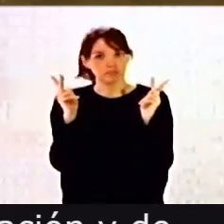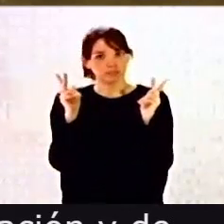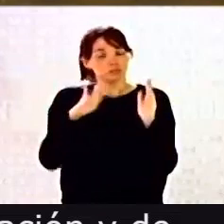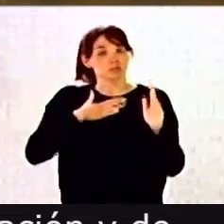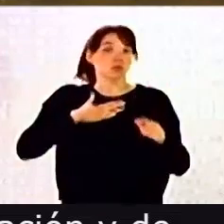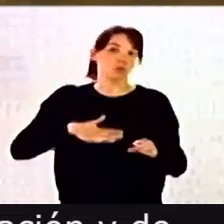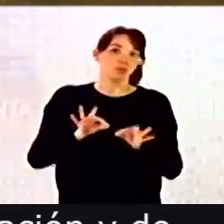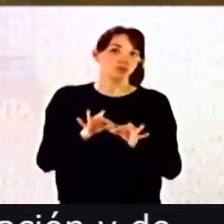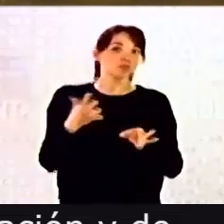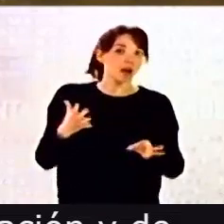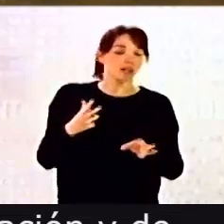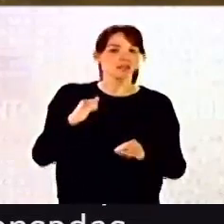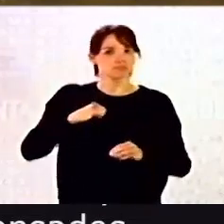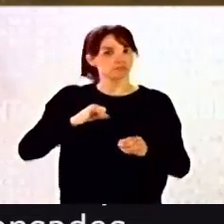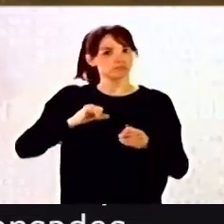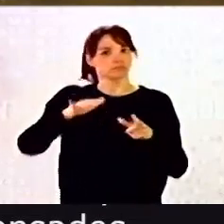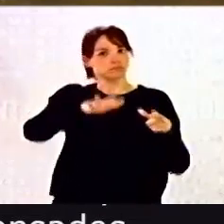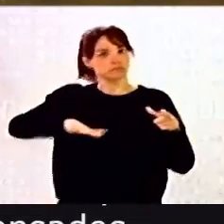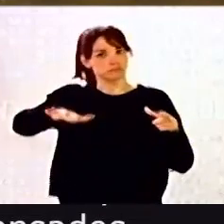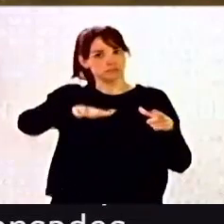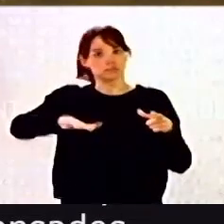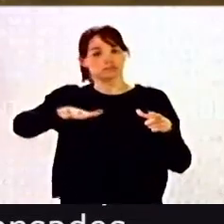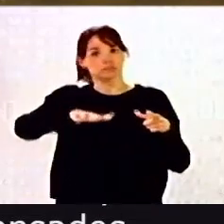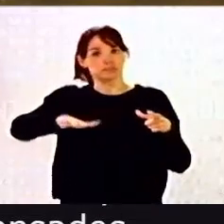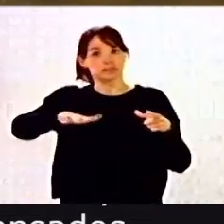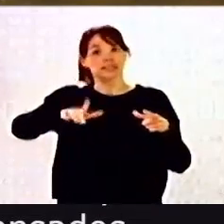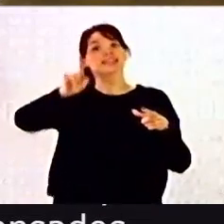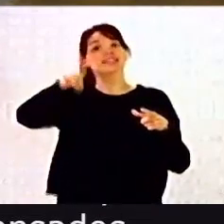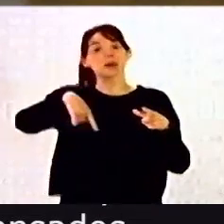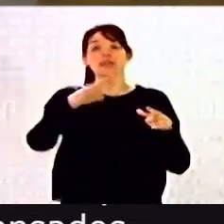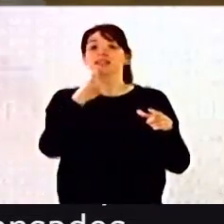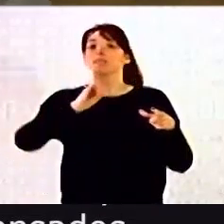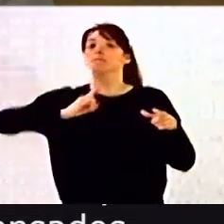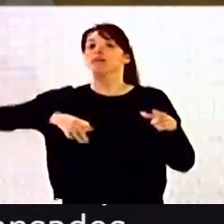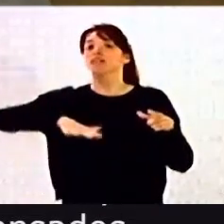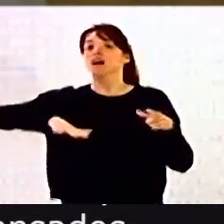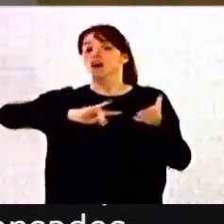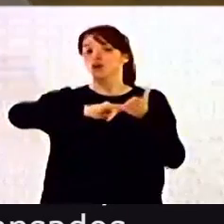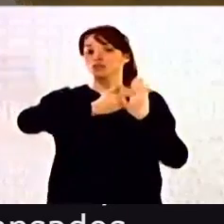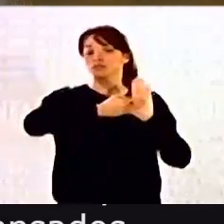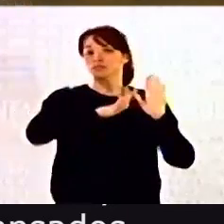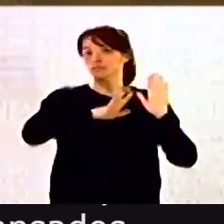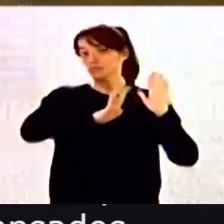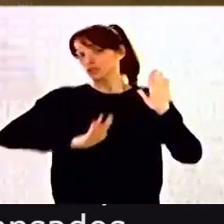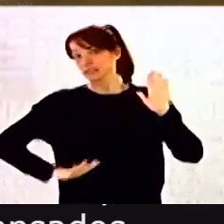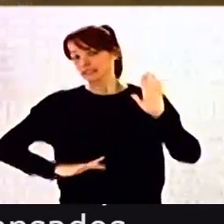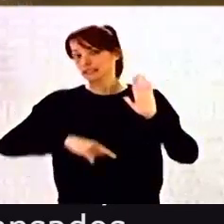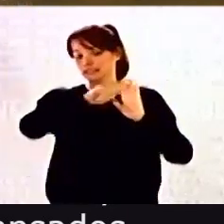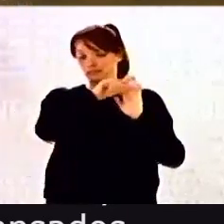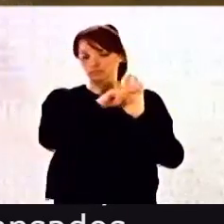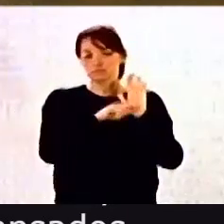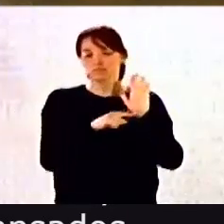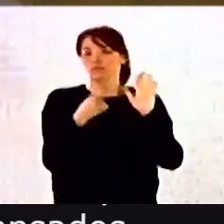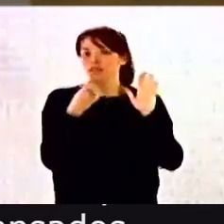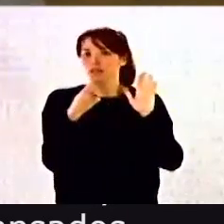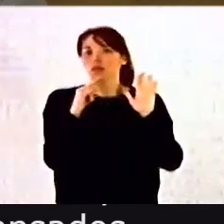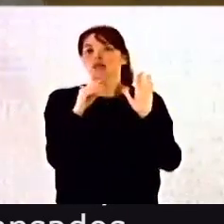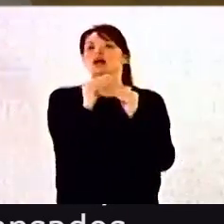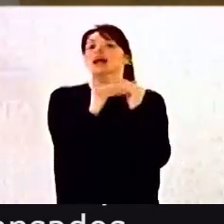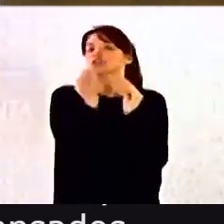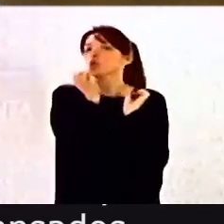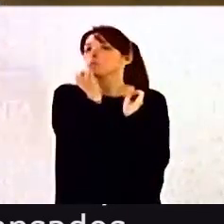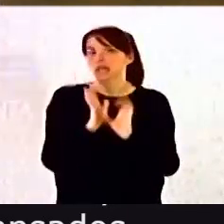afortunadamente, y que, conforme al plan de contingencia que habíamos diseñado, nos reafirma en que estaba bien hecho, en